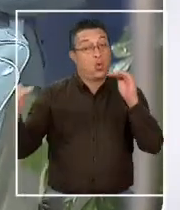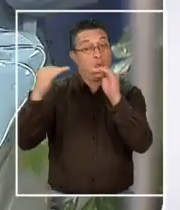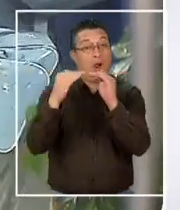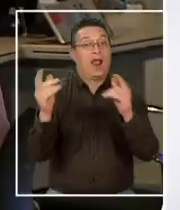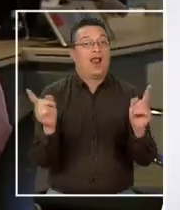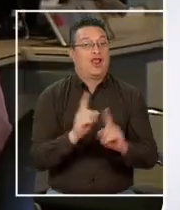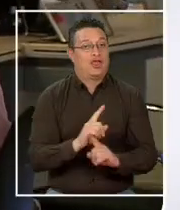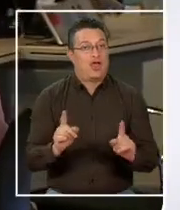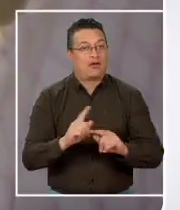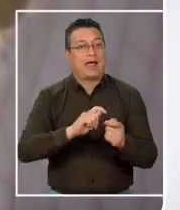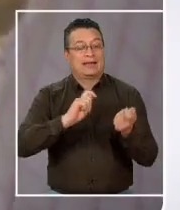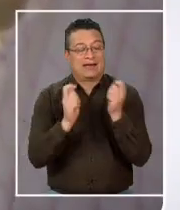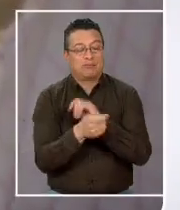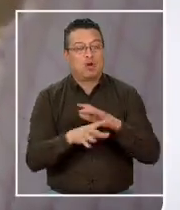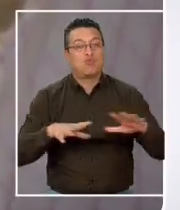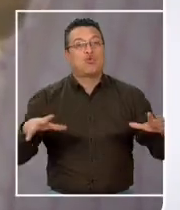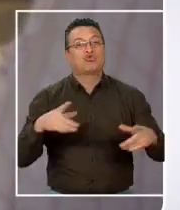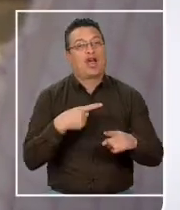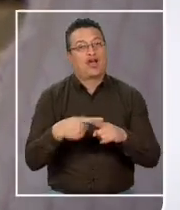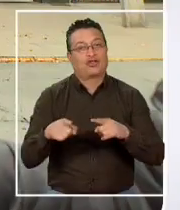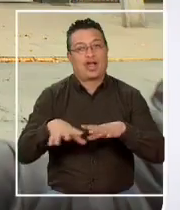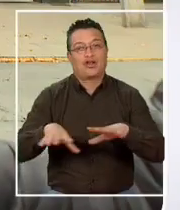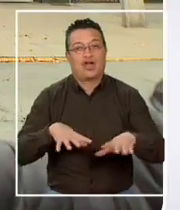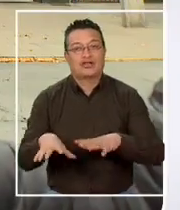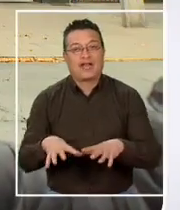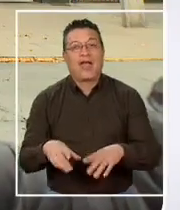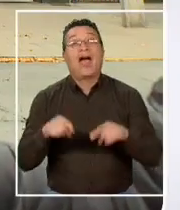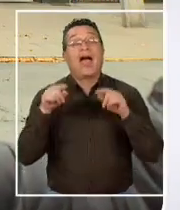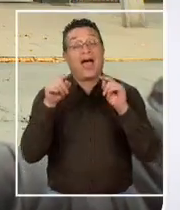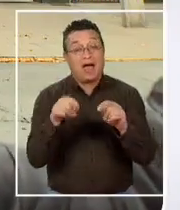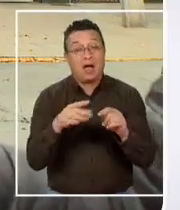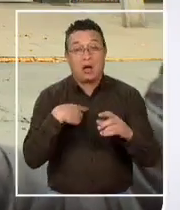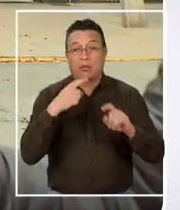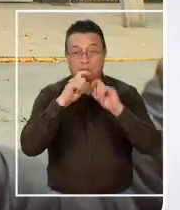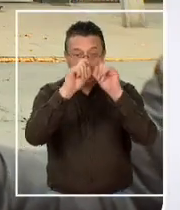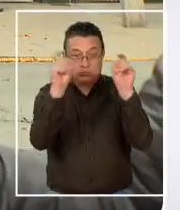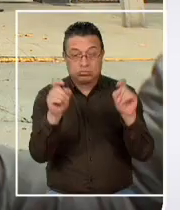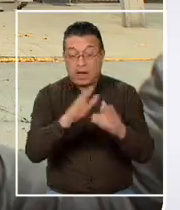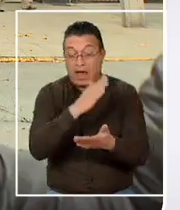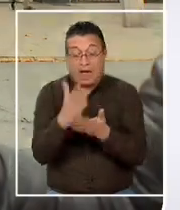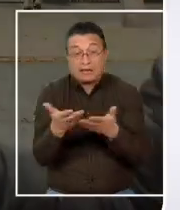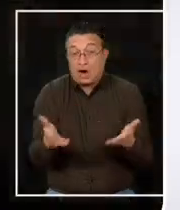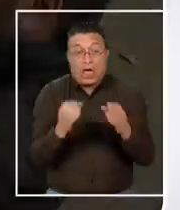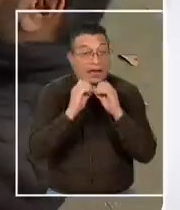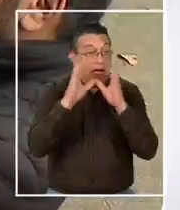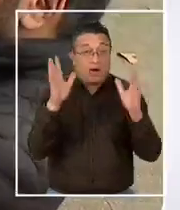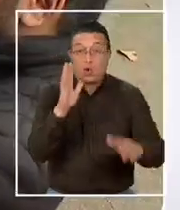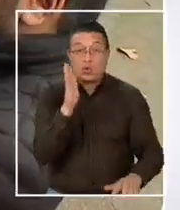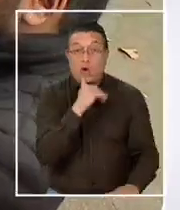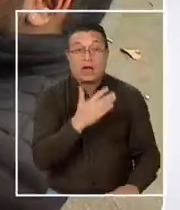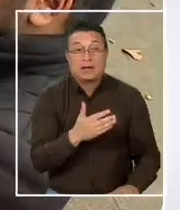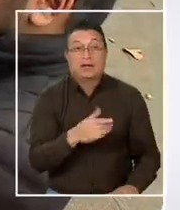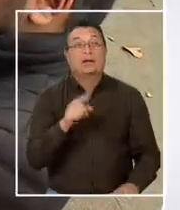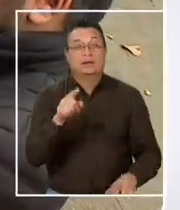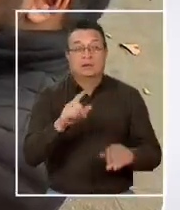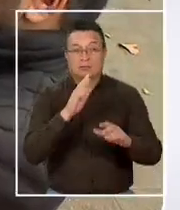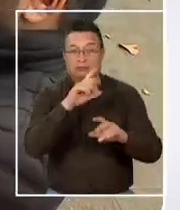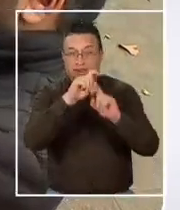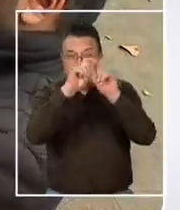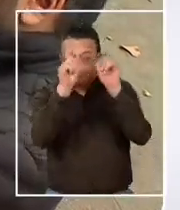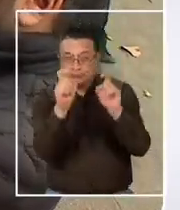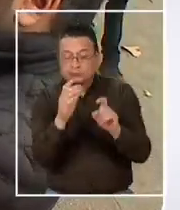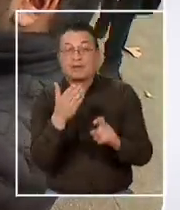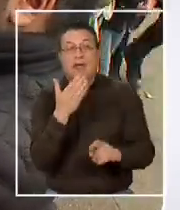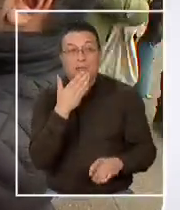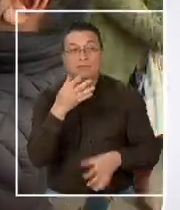que cambiaría muchas cosas, porque es una incertidumbre, porque por el momento no hay nada concreto. Una incertidumbre similar en la que